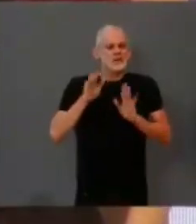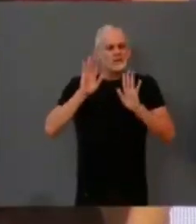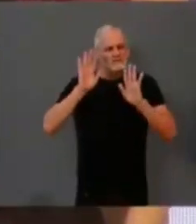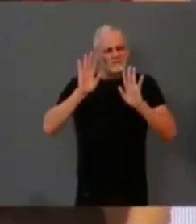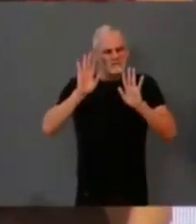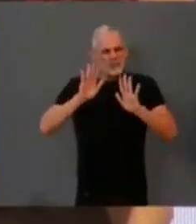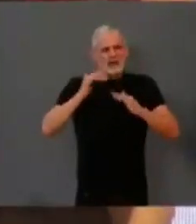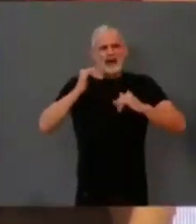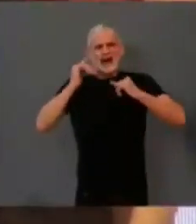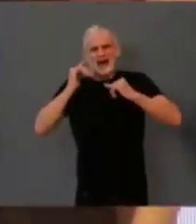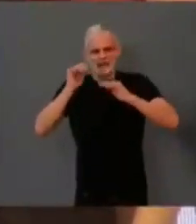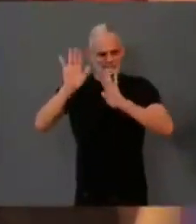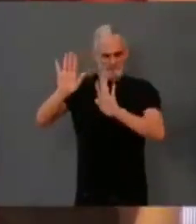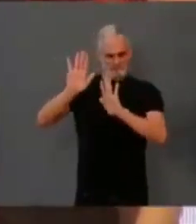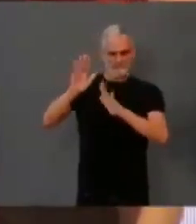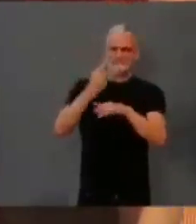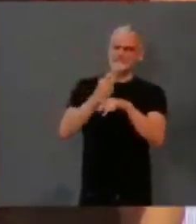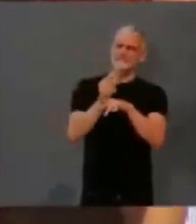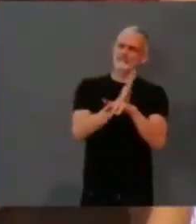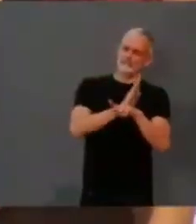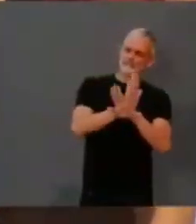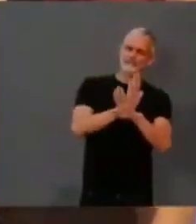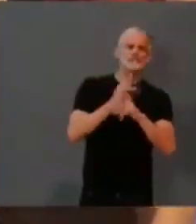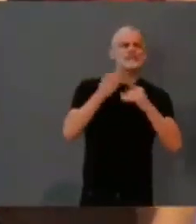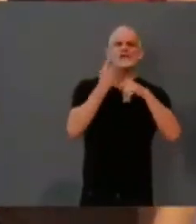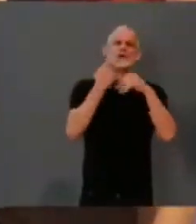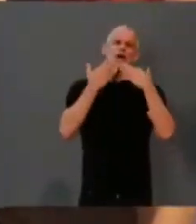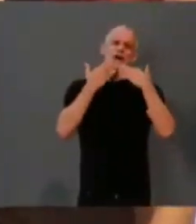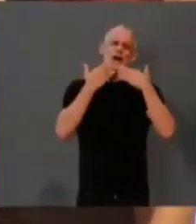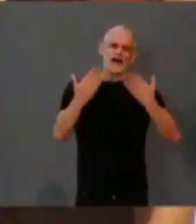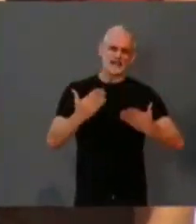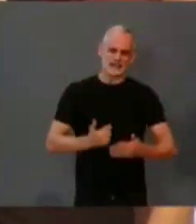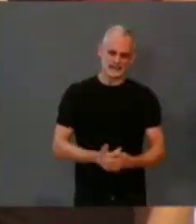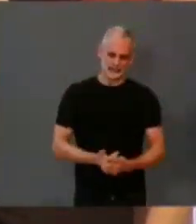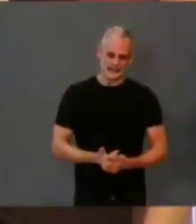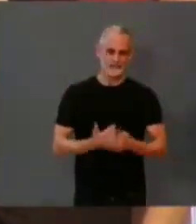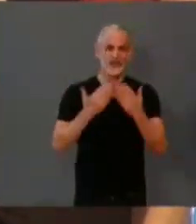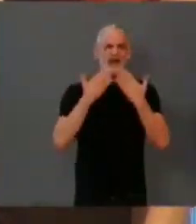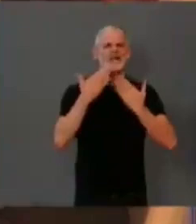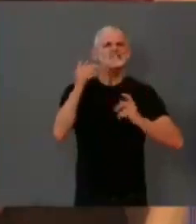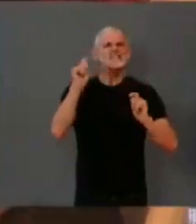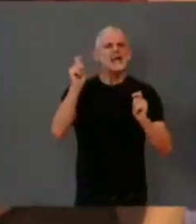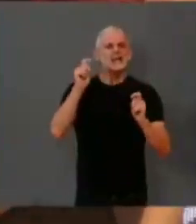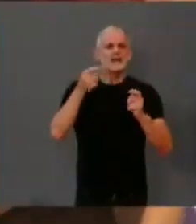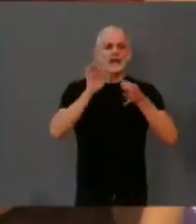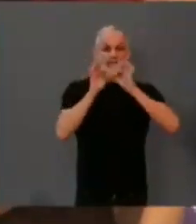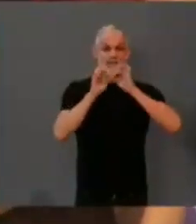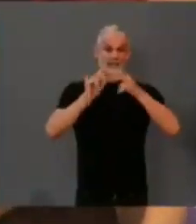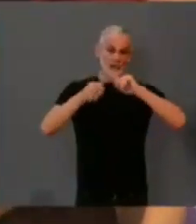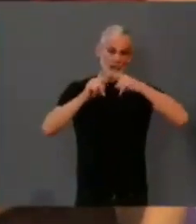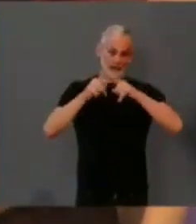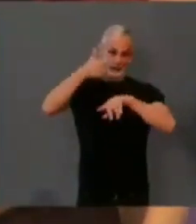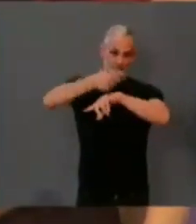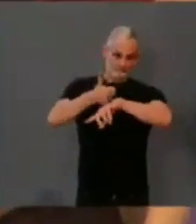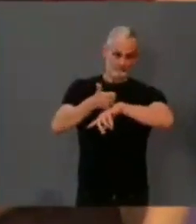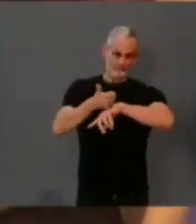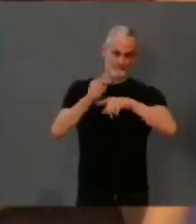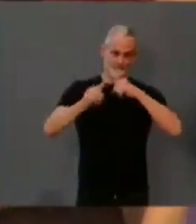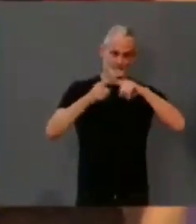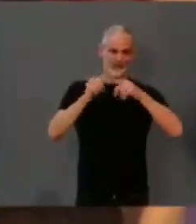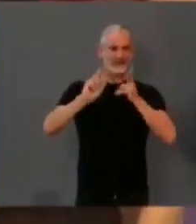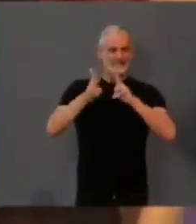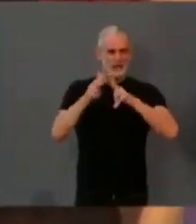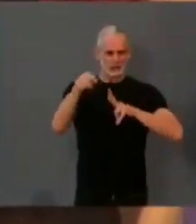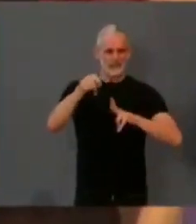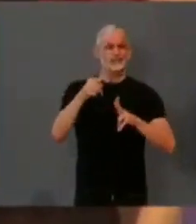antes de empezar lo que quería decirle para agradecer a nuestro intérprete de señas me